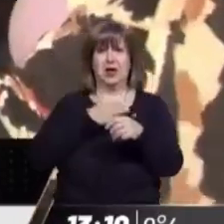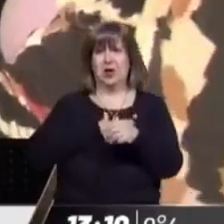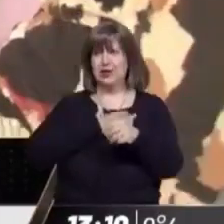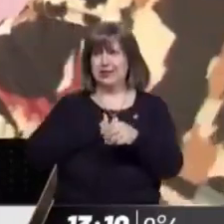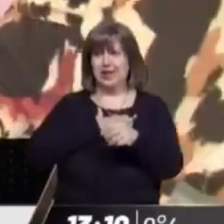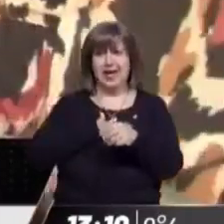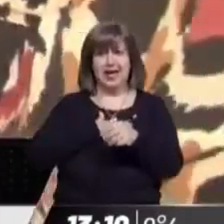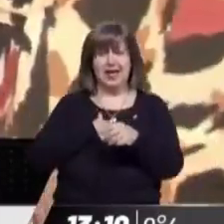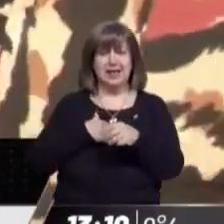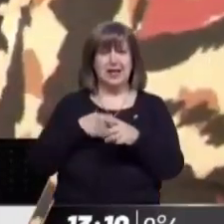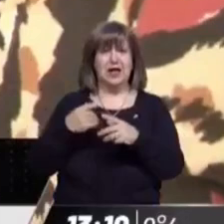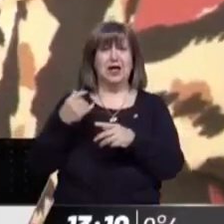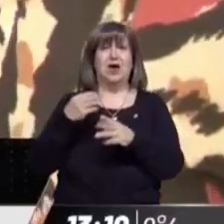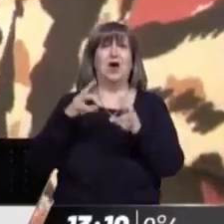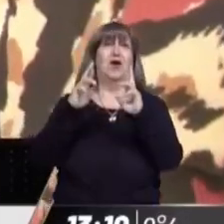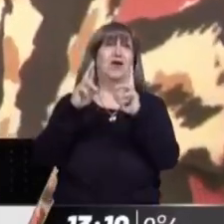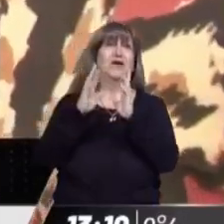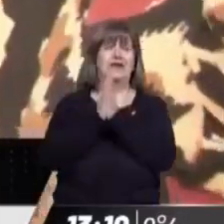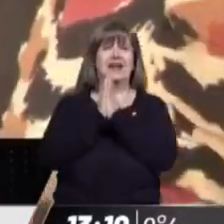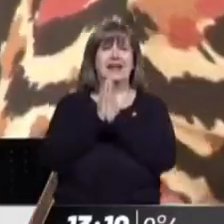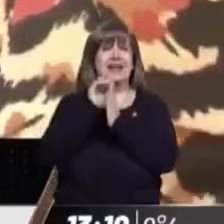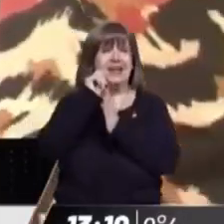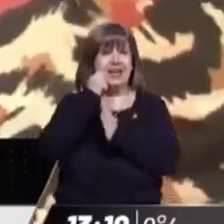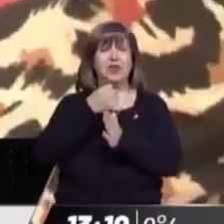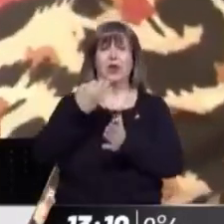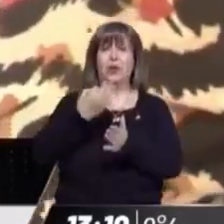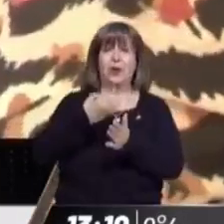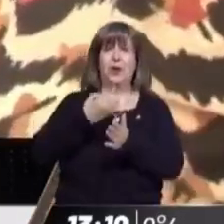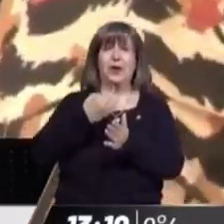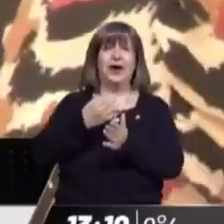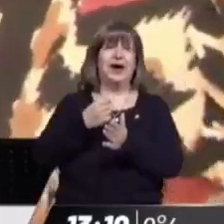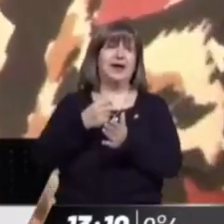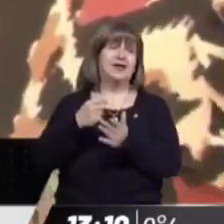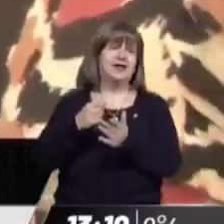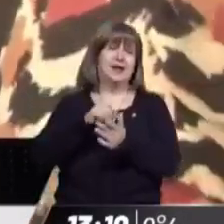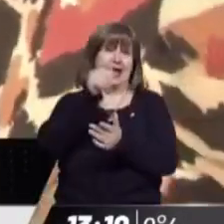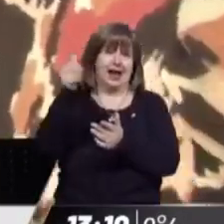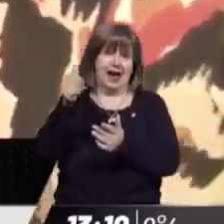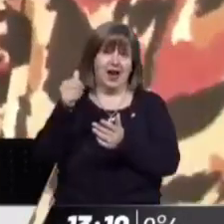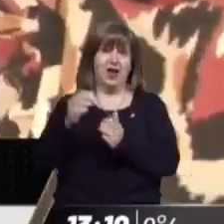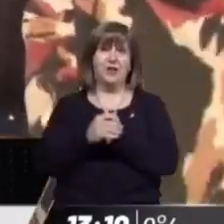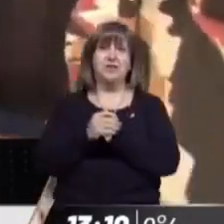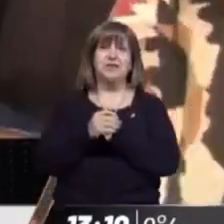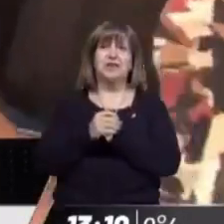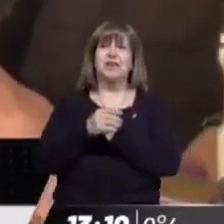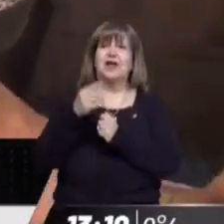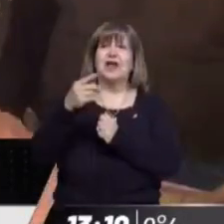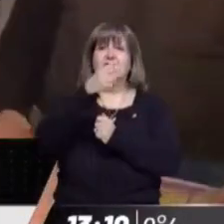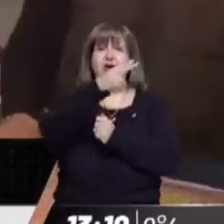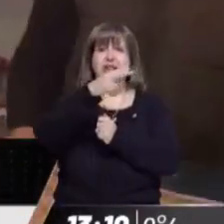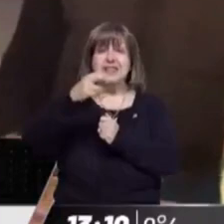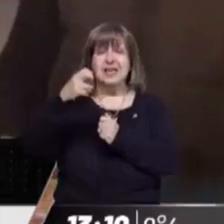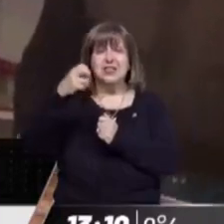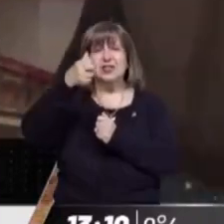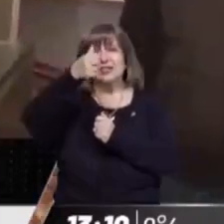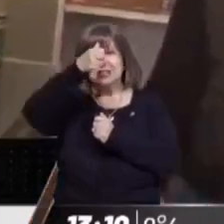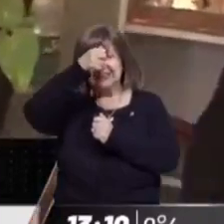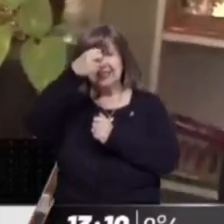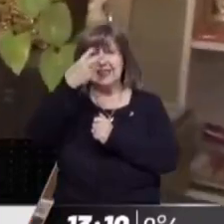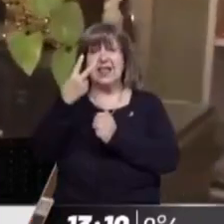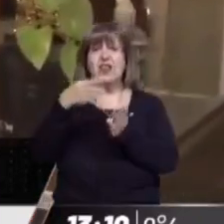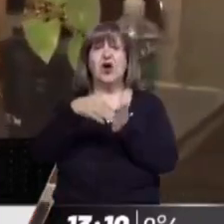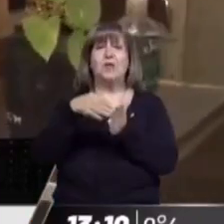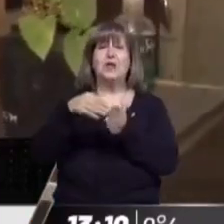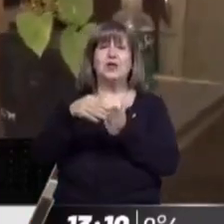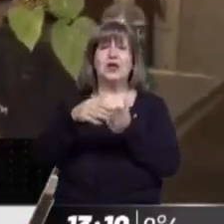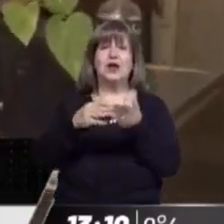qué bueno. Dichoso el que se lo sacó. Quien pudiera, ¿no? La verdad. ¿Usted qué haría con 262 millones?